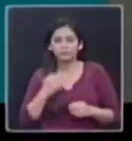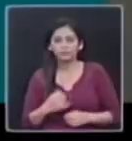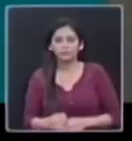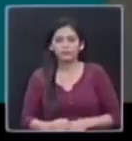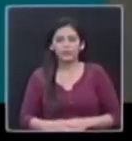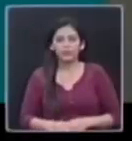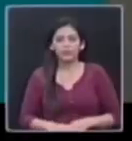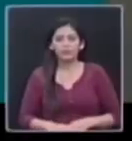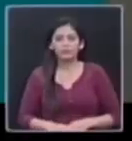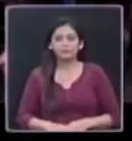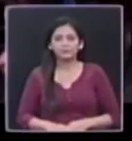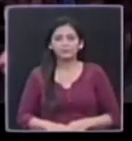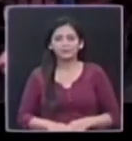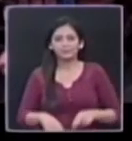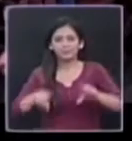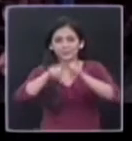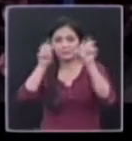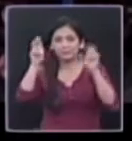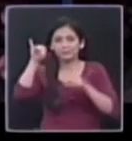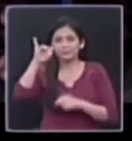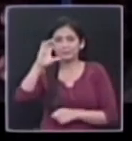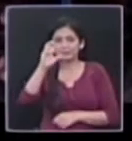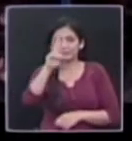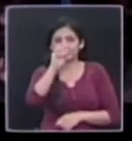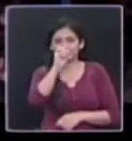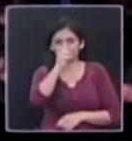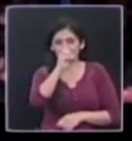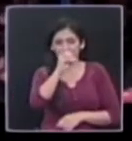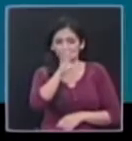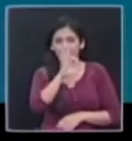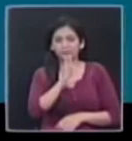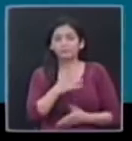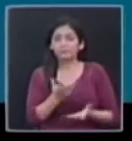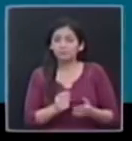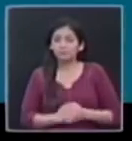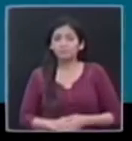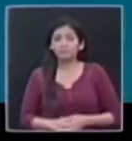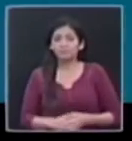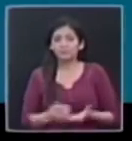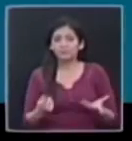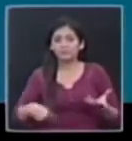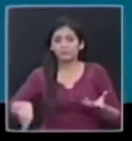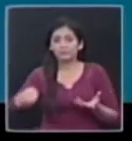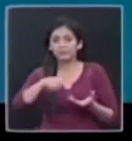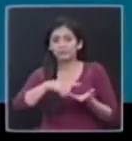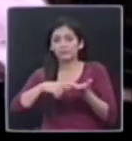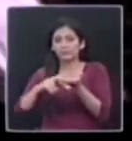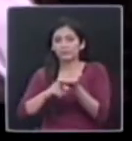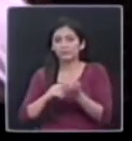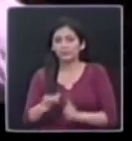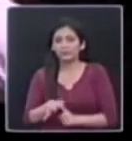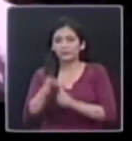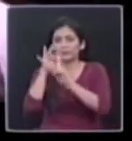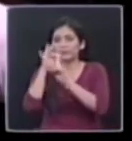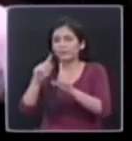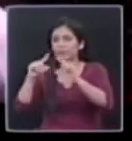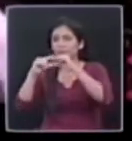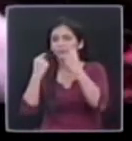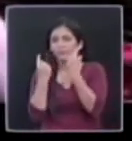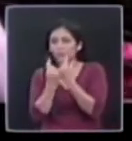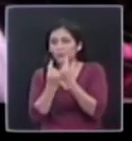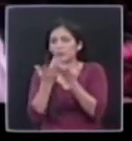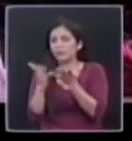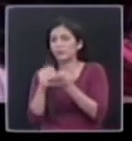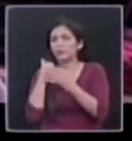Microsoft Ecuador realizó el Teach for Good Day, un espacio exclusivo para fundaciones y organizaciones no gubernamentales de desarrollo